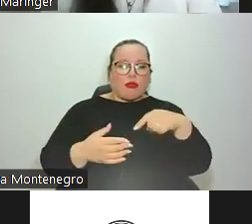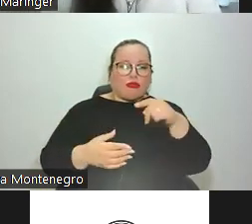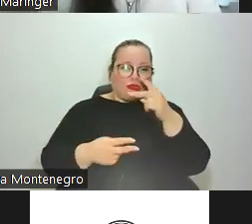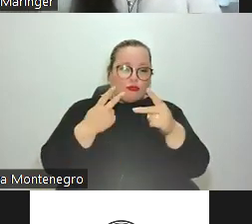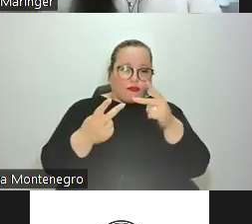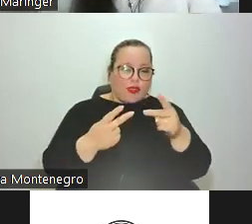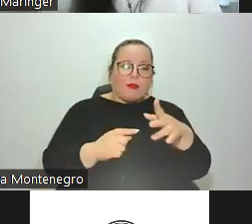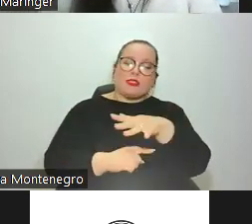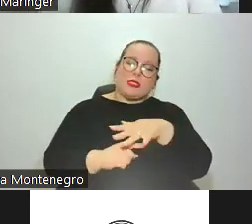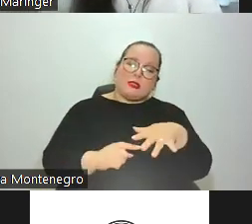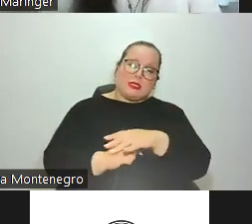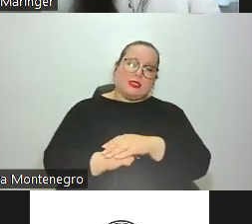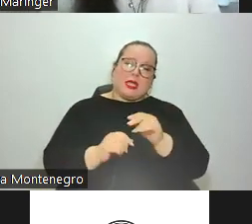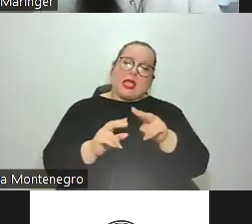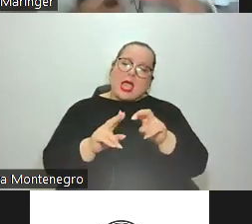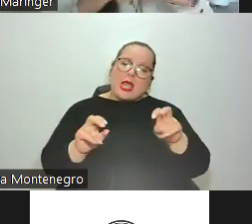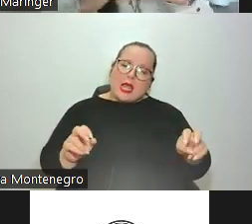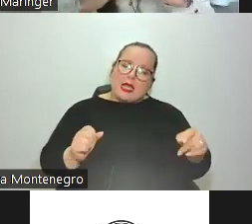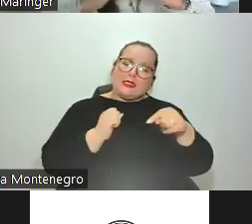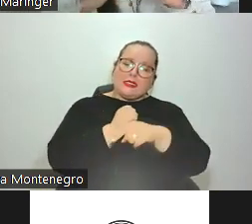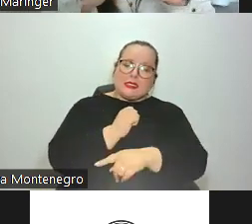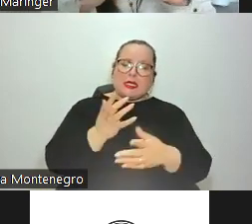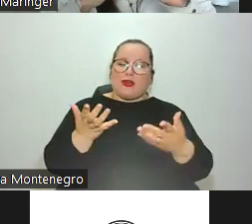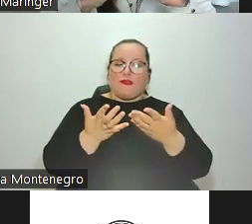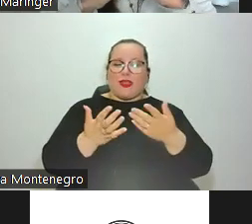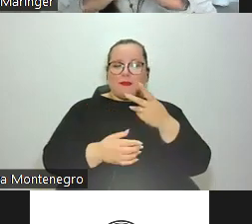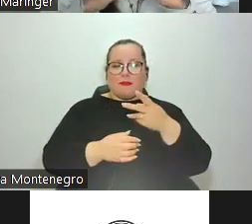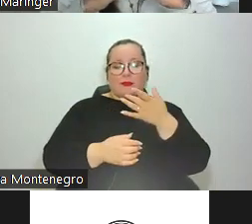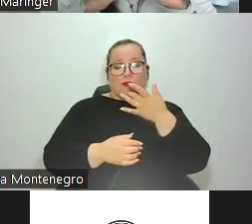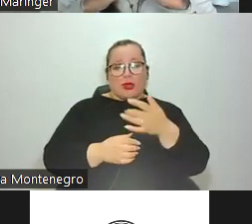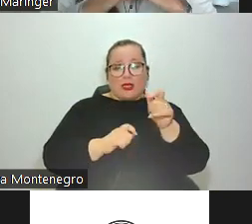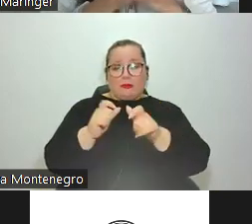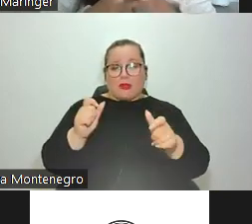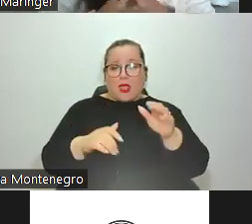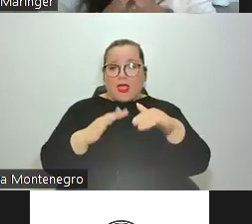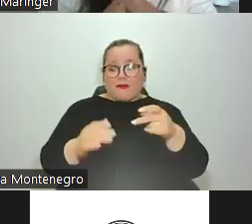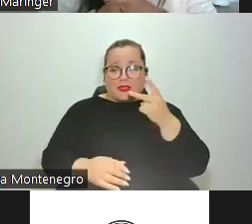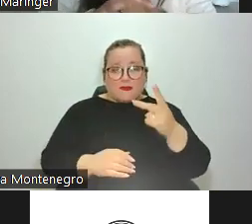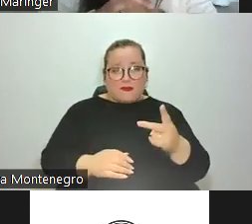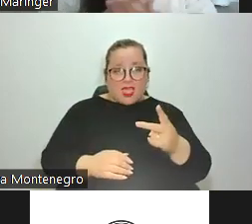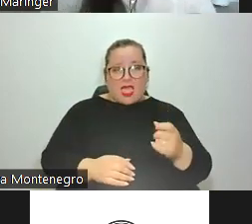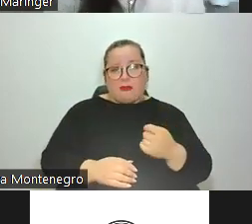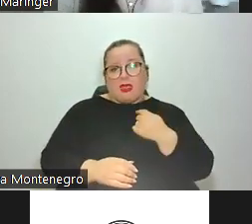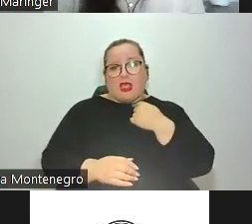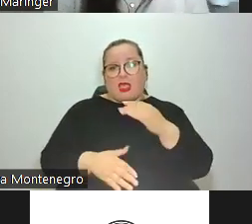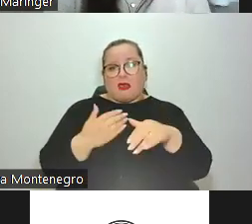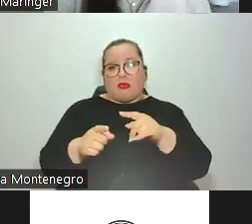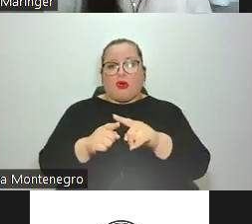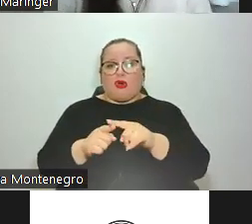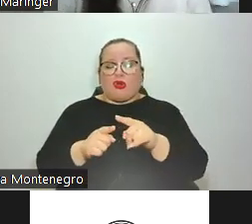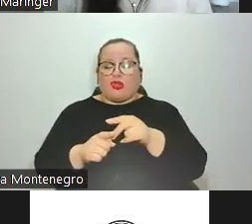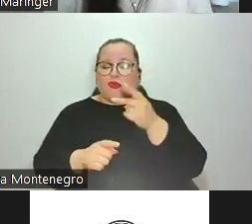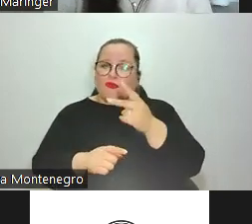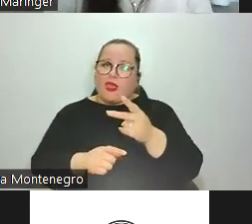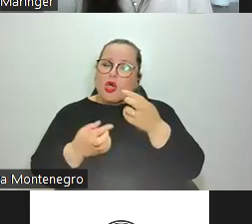situaciones, ¿cierto? Este análisis interno, porque a lo mejor la misma persona algo lo ve como una amenaza y otro lo ve como una oportunidad. Seguirnos Exacto.